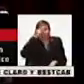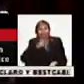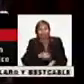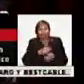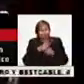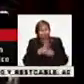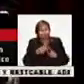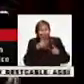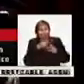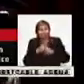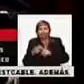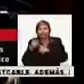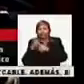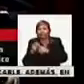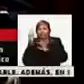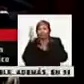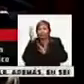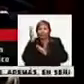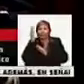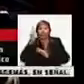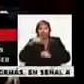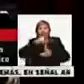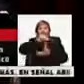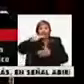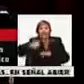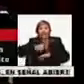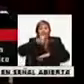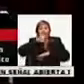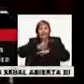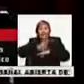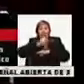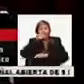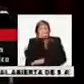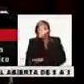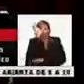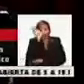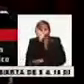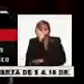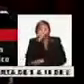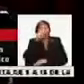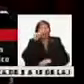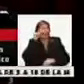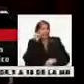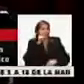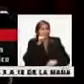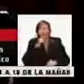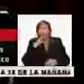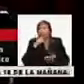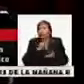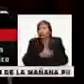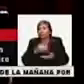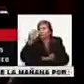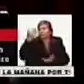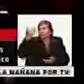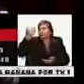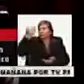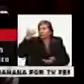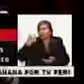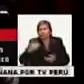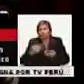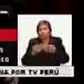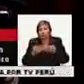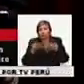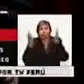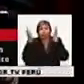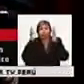las diferencias entre debatir en el parque universitario, en las viejas polémicas de los años 70, a tratar de